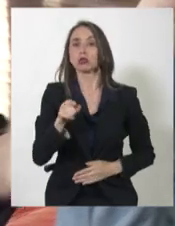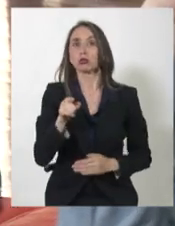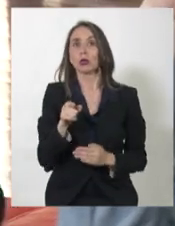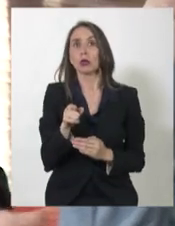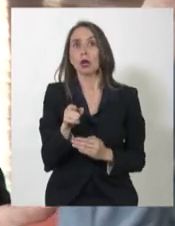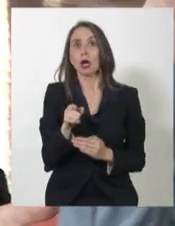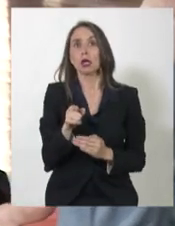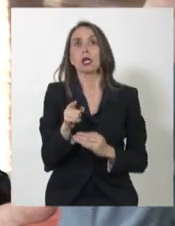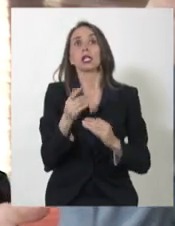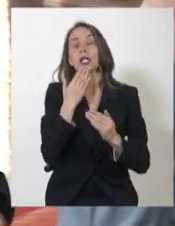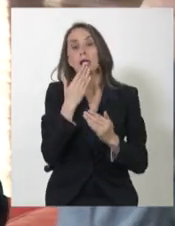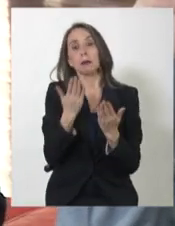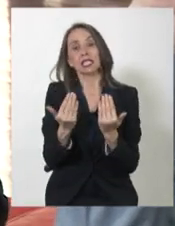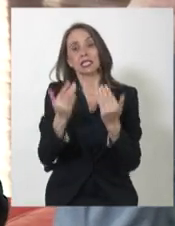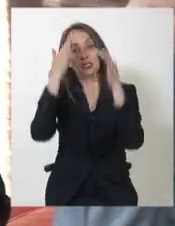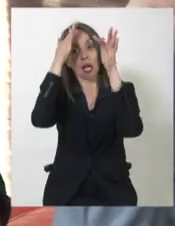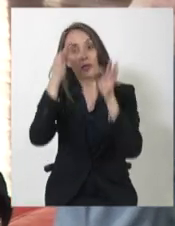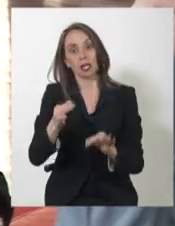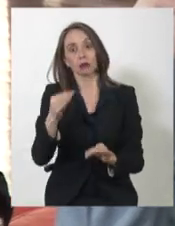pasa por una decisión política